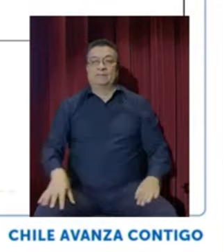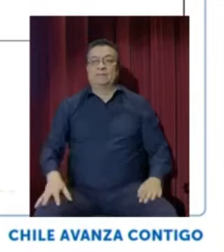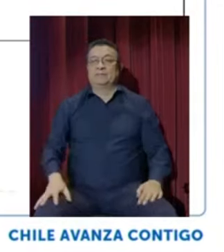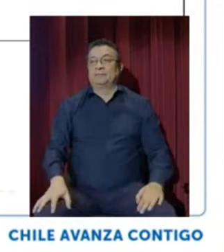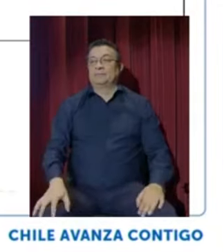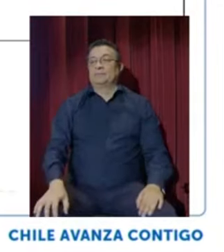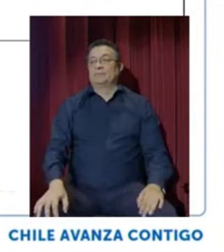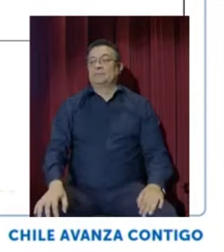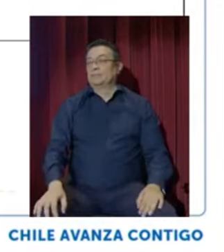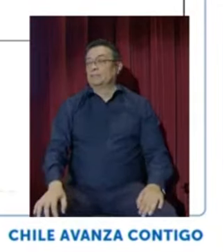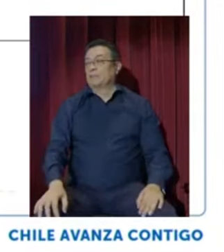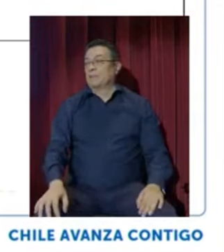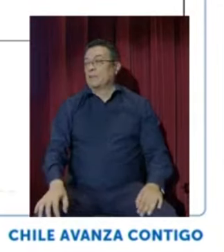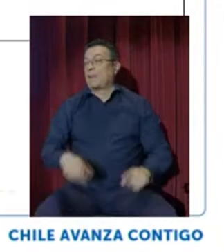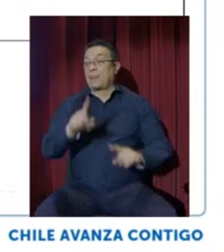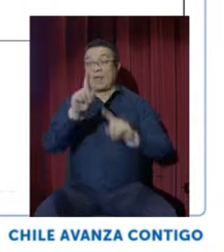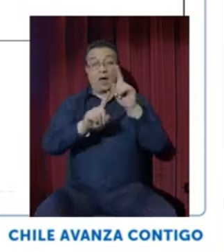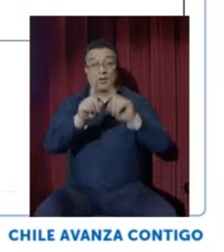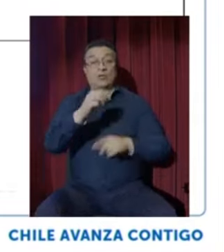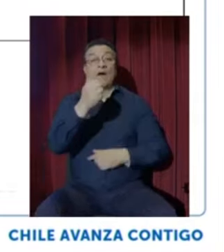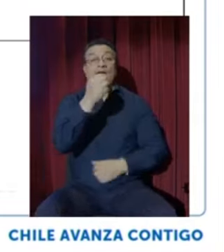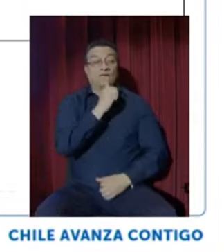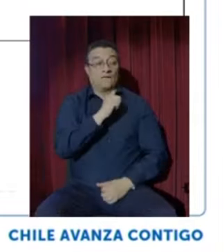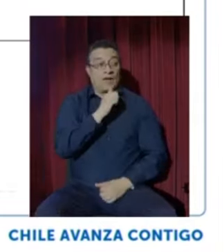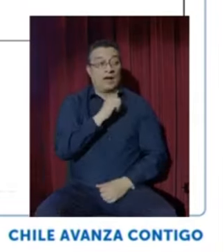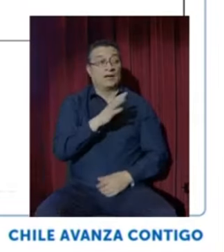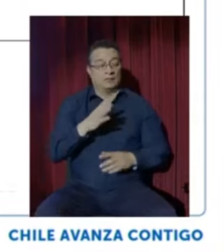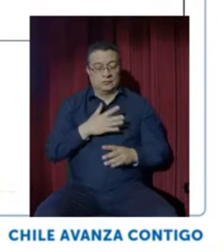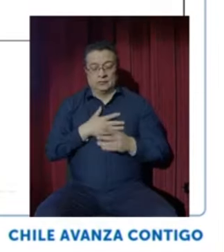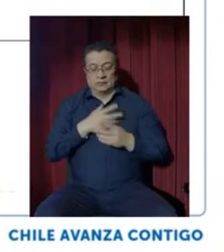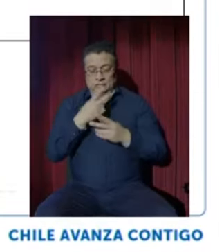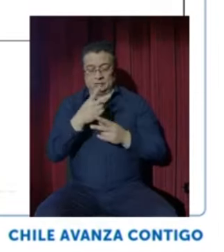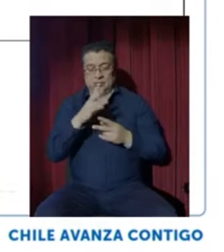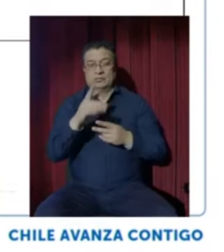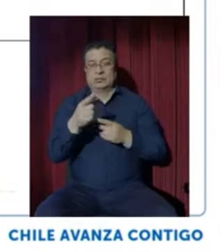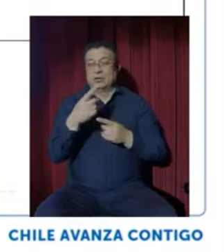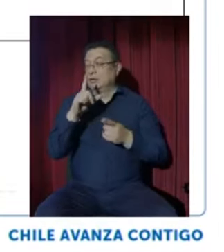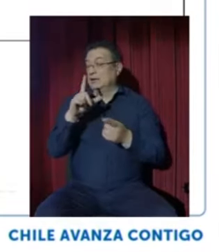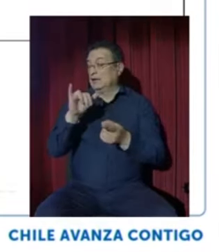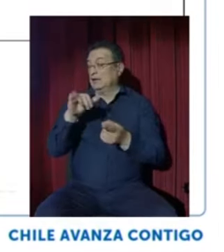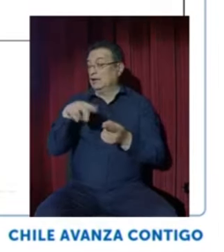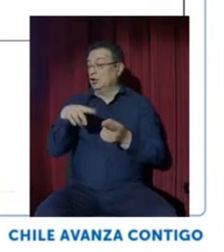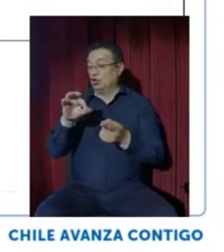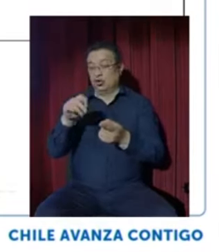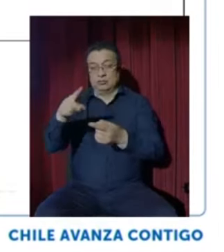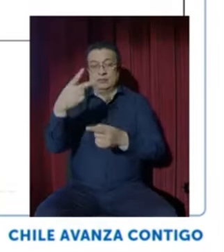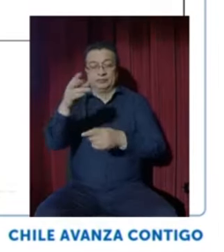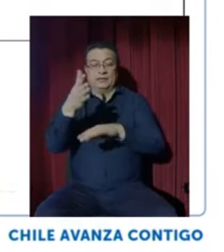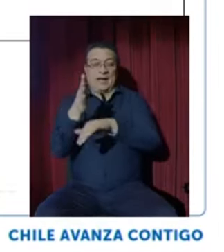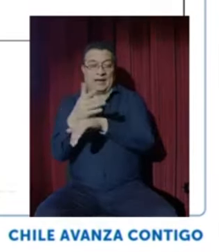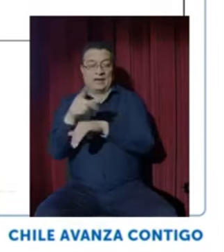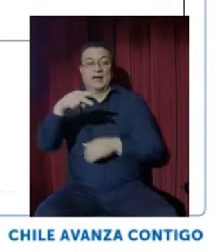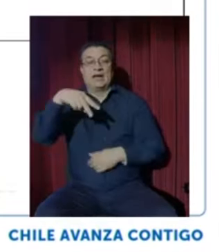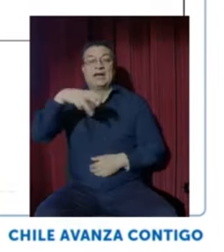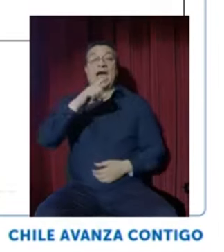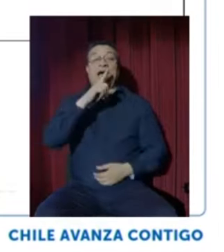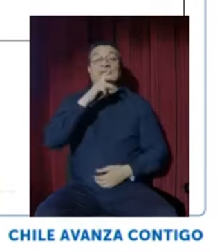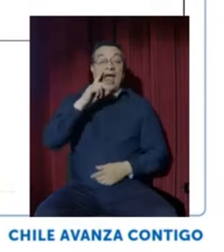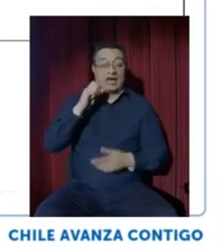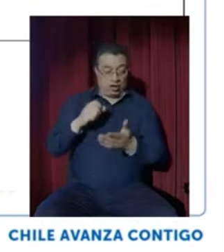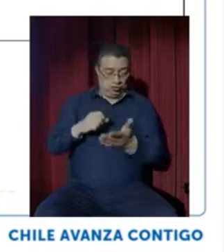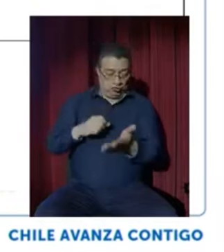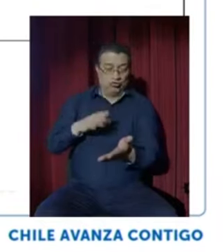regionales algunos faltaron pero los voy a leer Don Lino antesala de la región de arica Doña Natalia que está